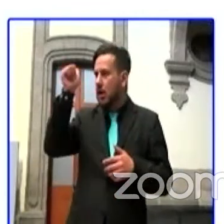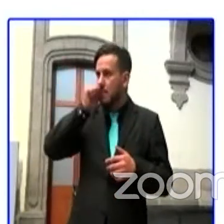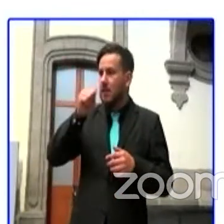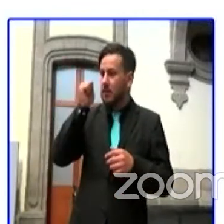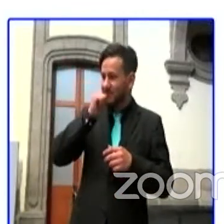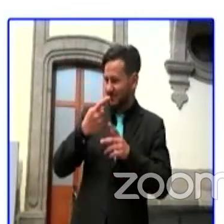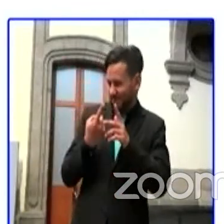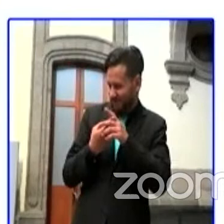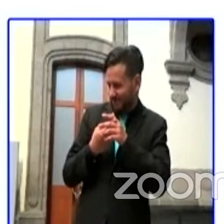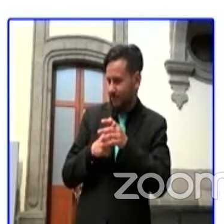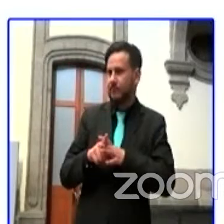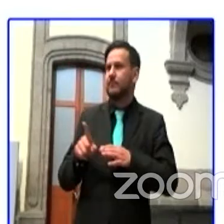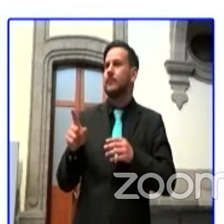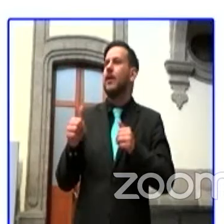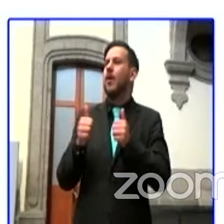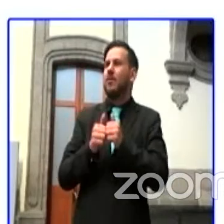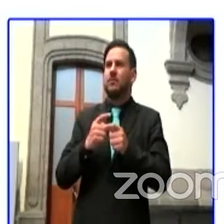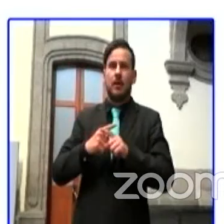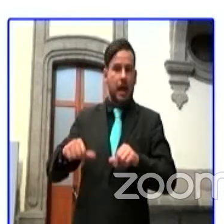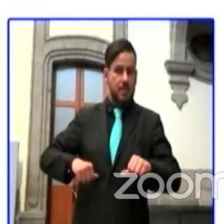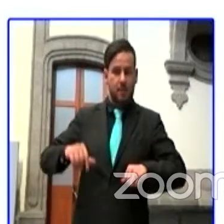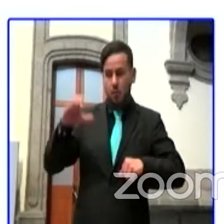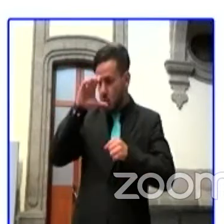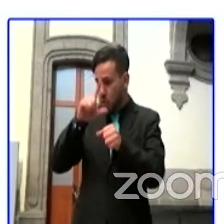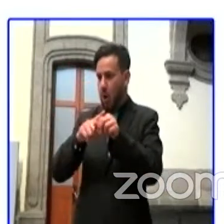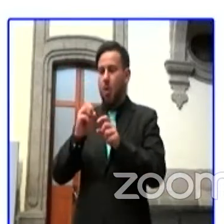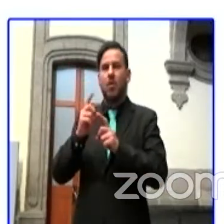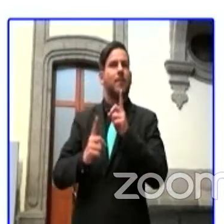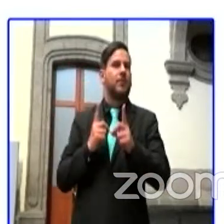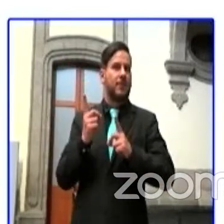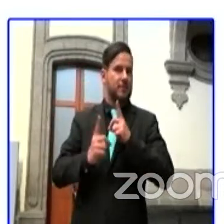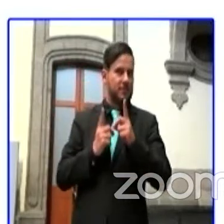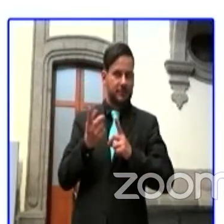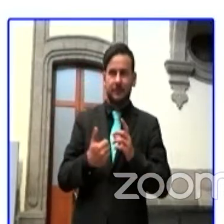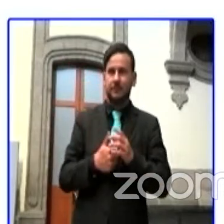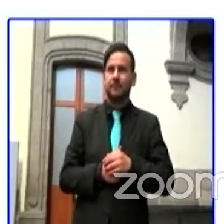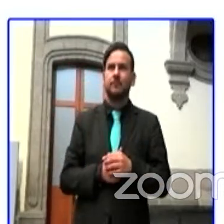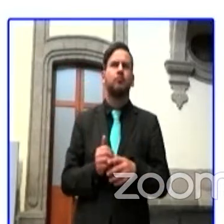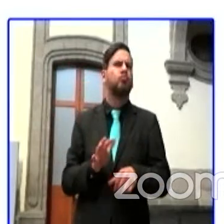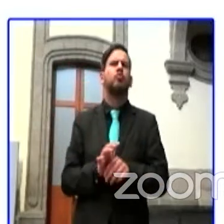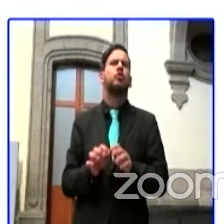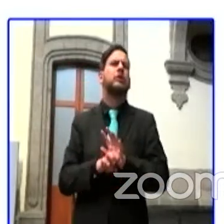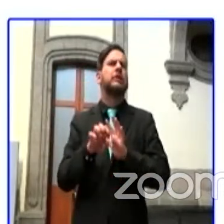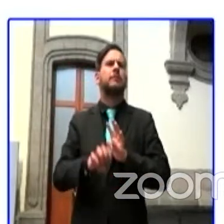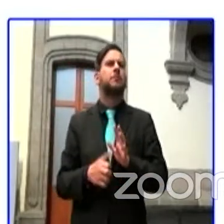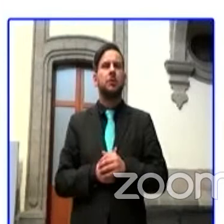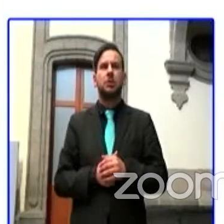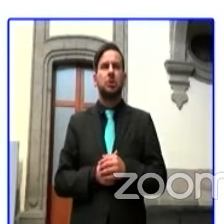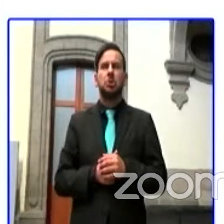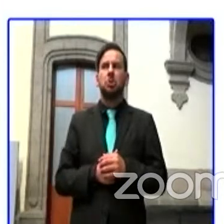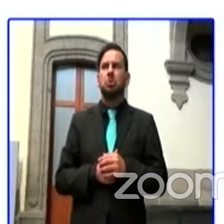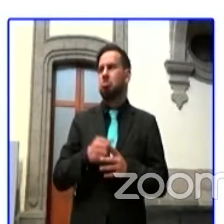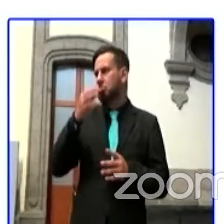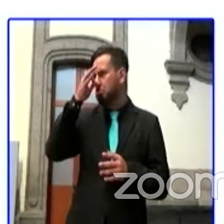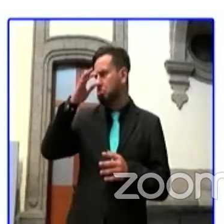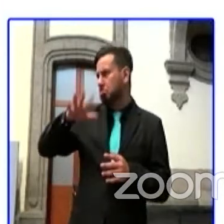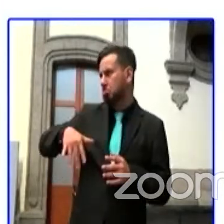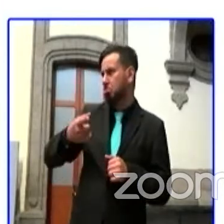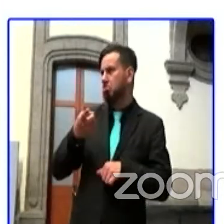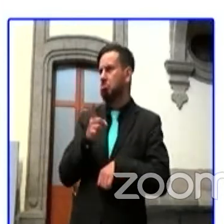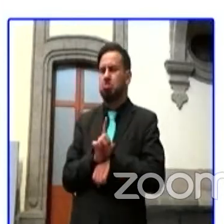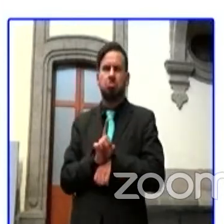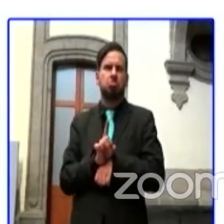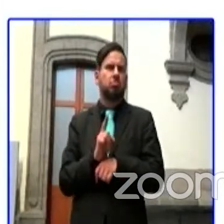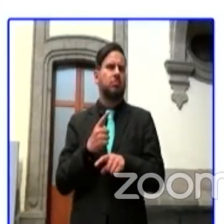empezamos con la actividad cultural o deportiva. Por ejemplo, hace algunos días empezábamos